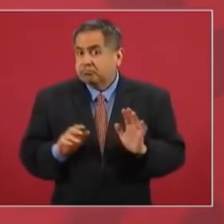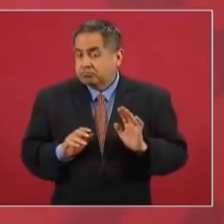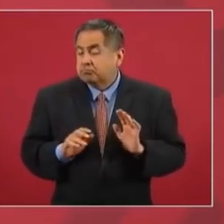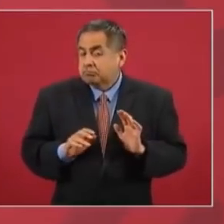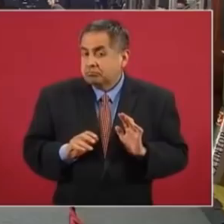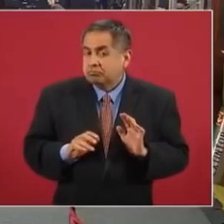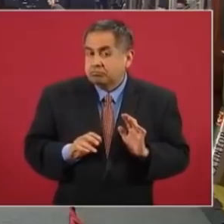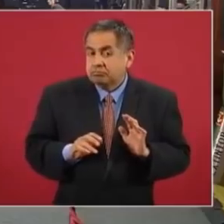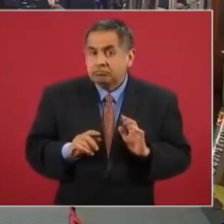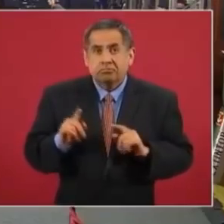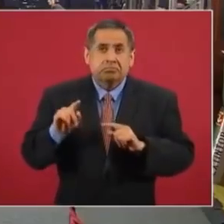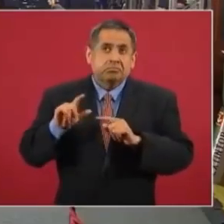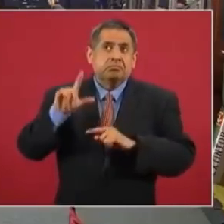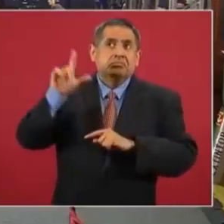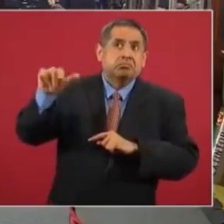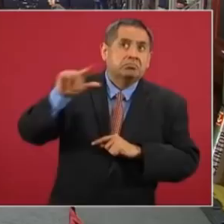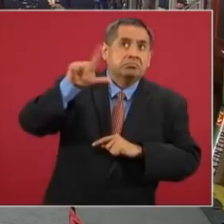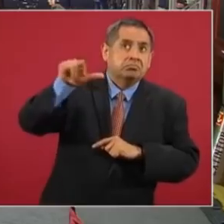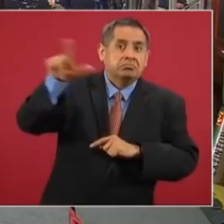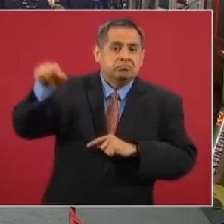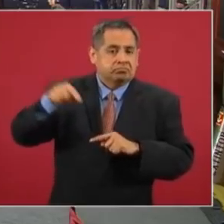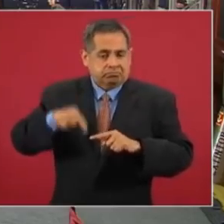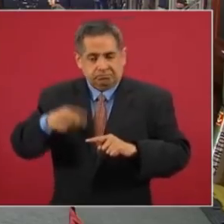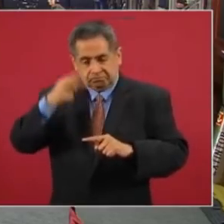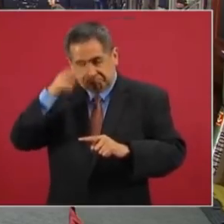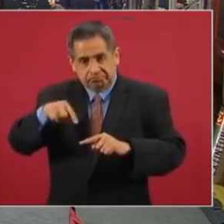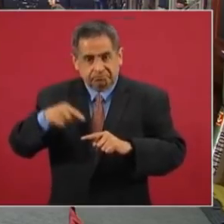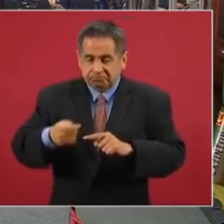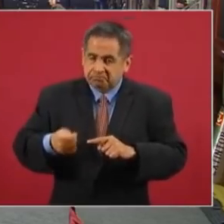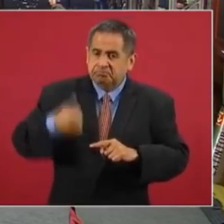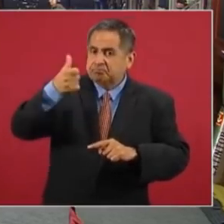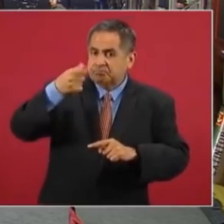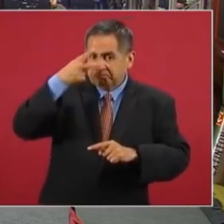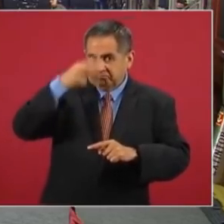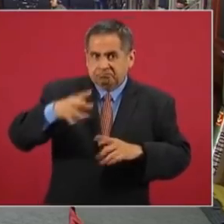Eso tuvo que ver básicamente con México.